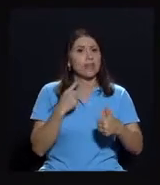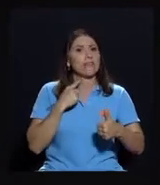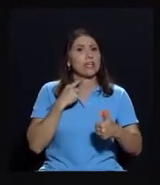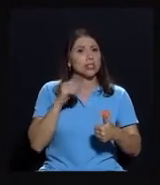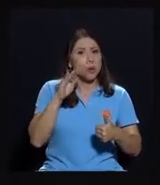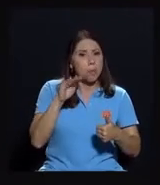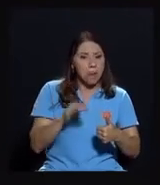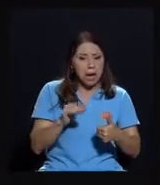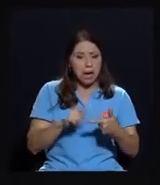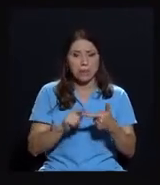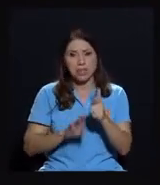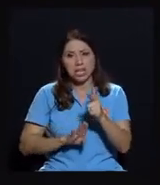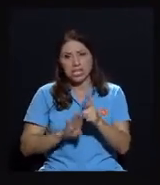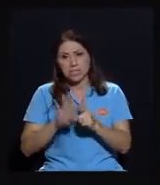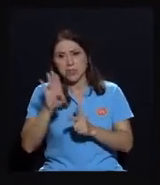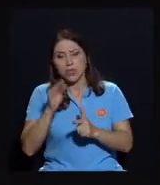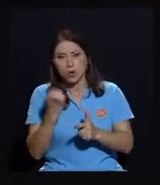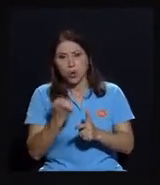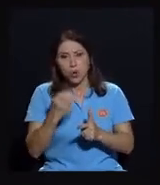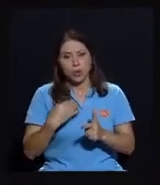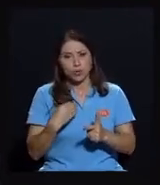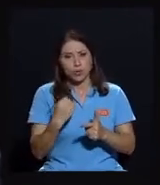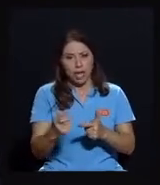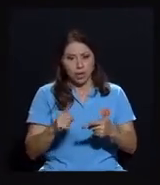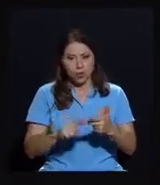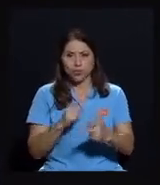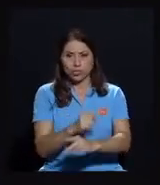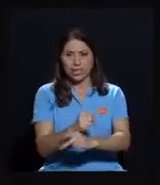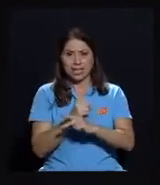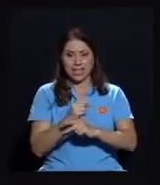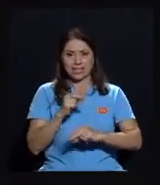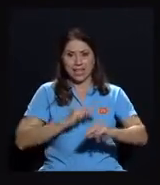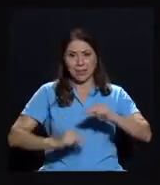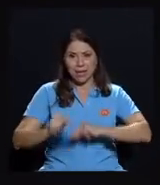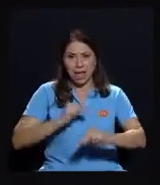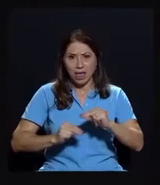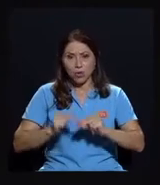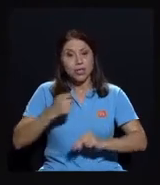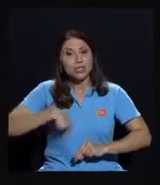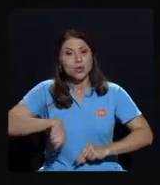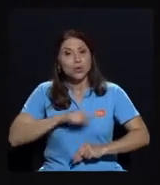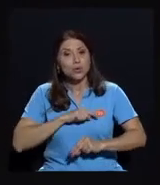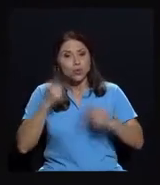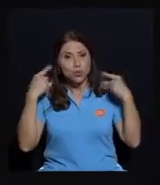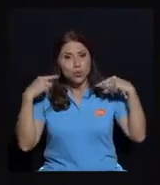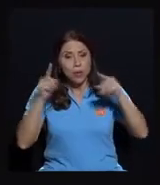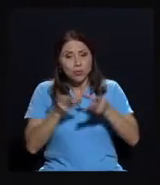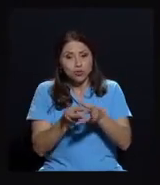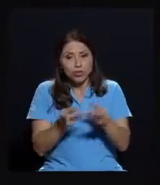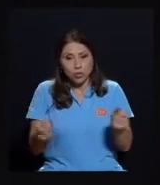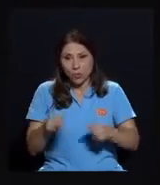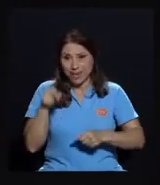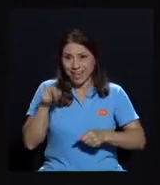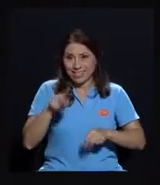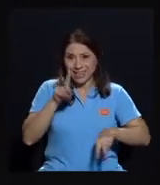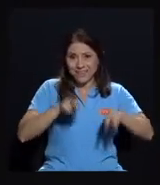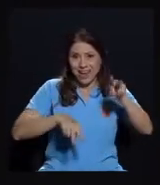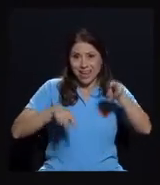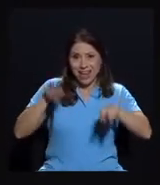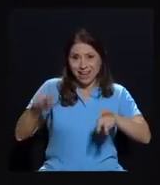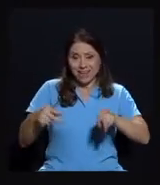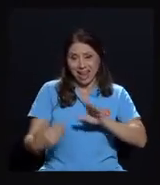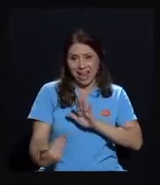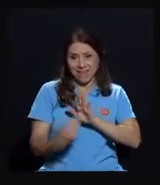sano hacer tests de mercado si nosotros logramos resolver esa variable que es la que nos está afectando en credibilidad en alguna medida